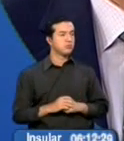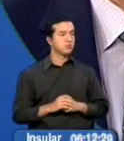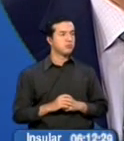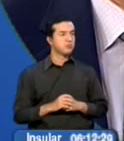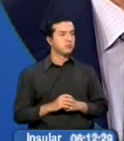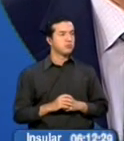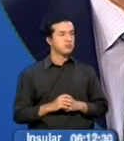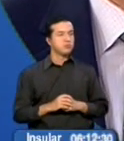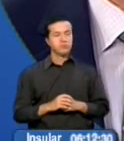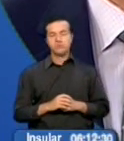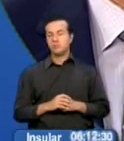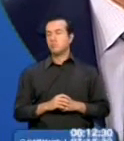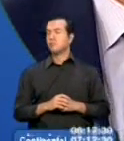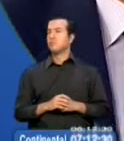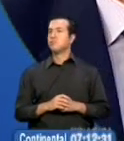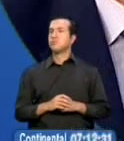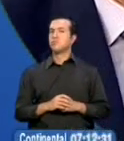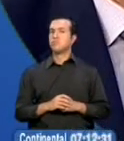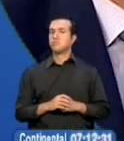Bueno,